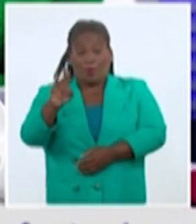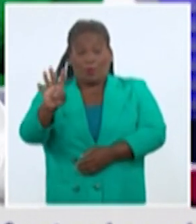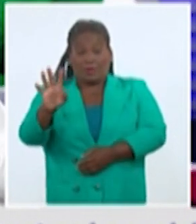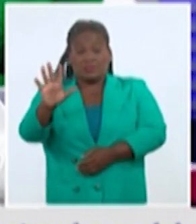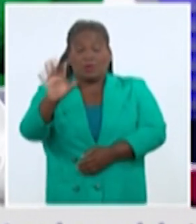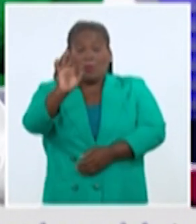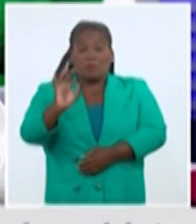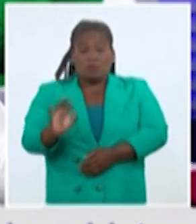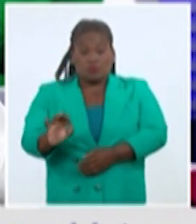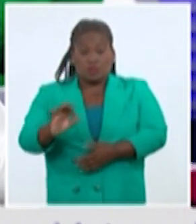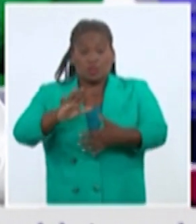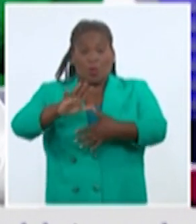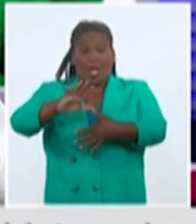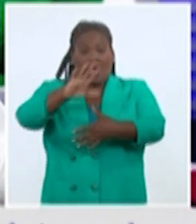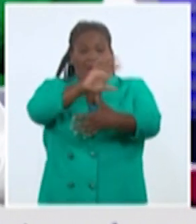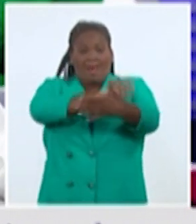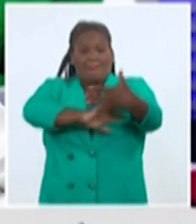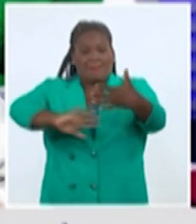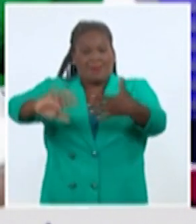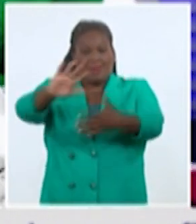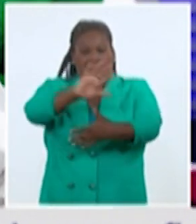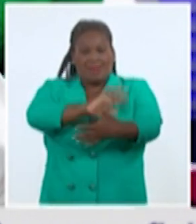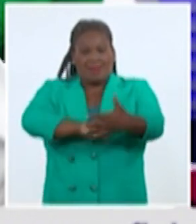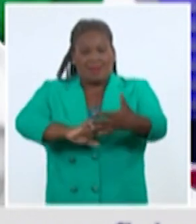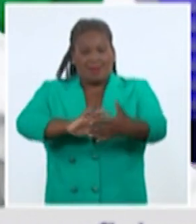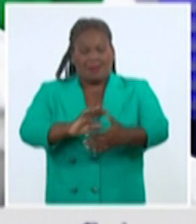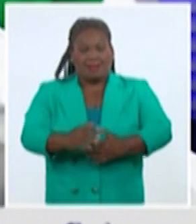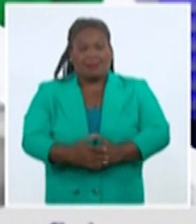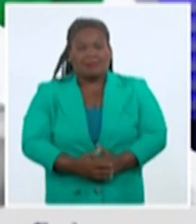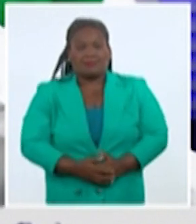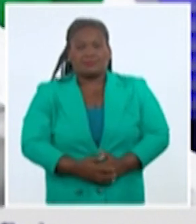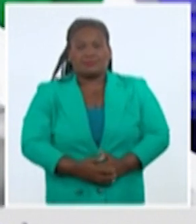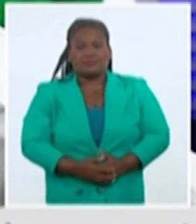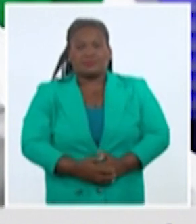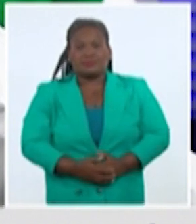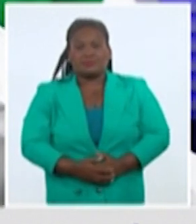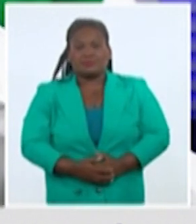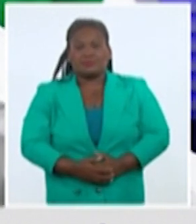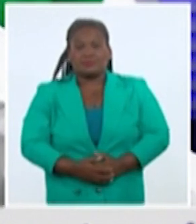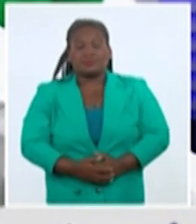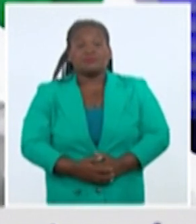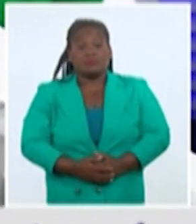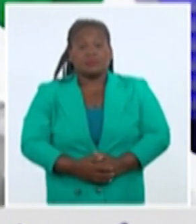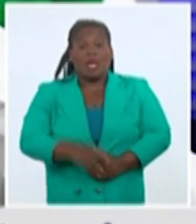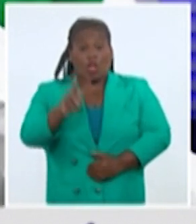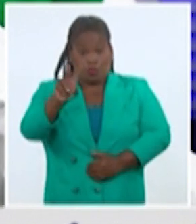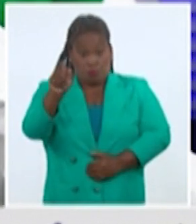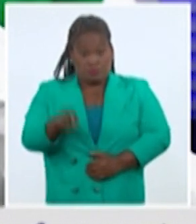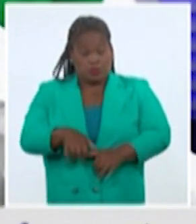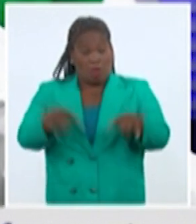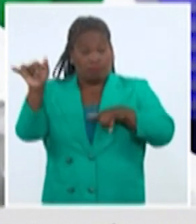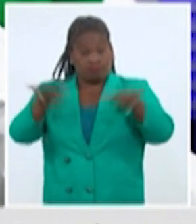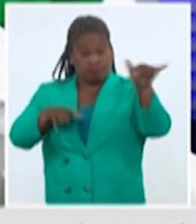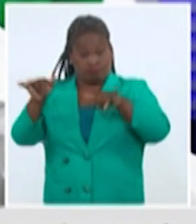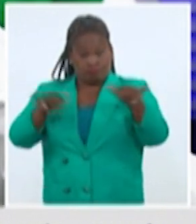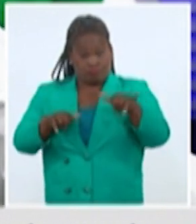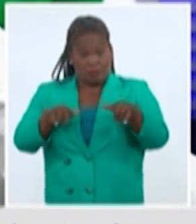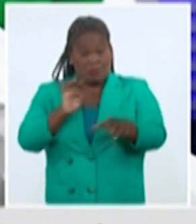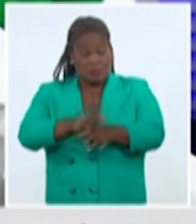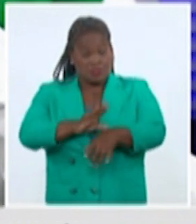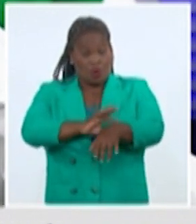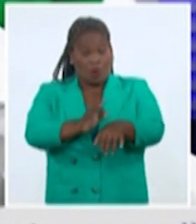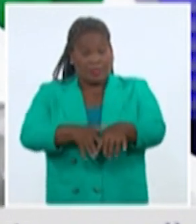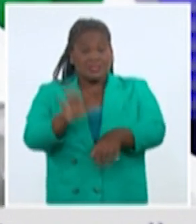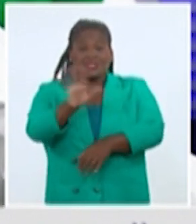2,45% de la región de las Américas. Los 2 evacuados, los 55 retornados a sus